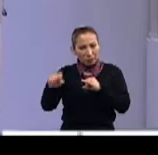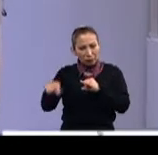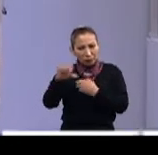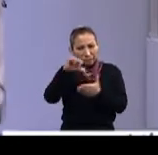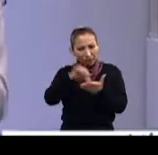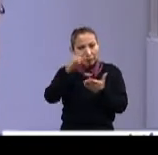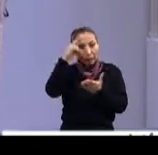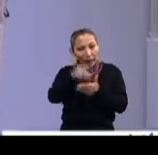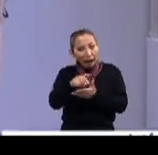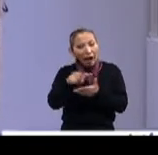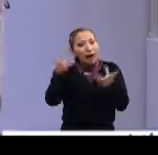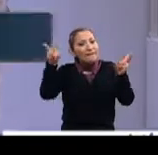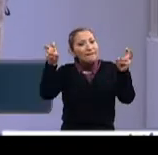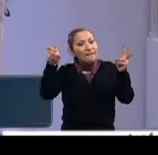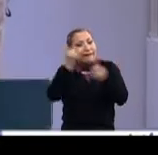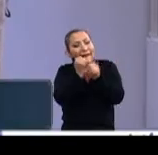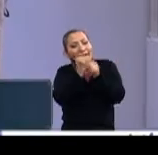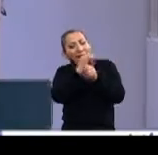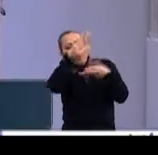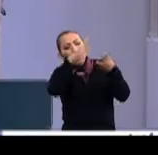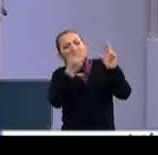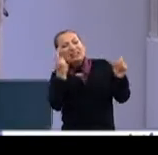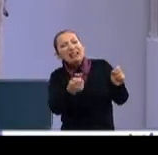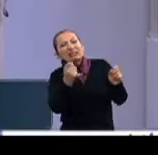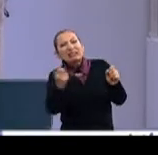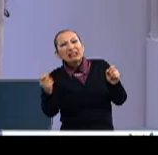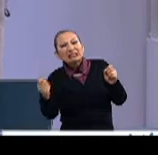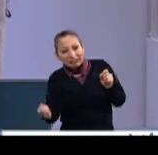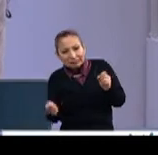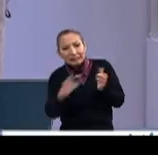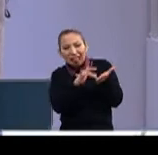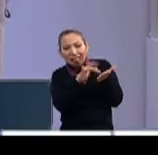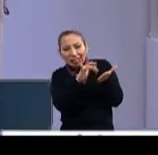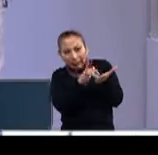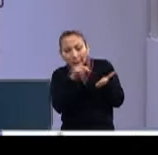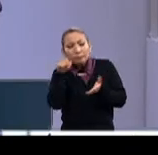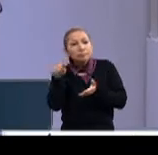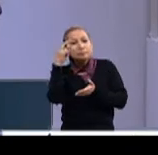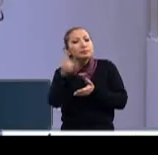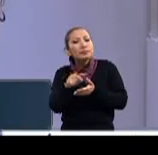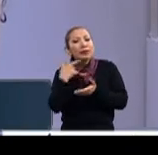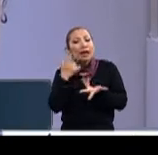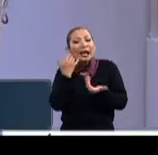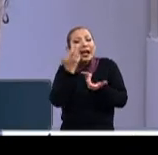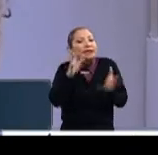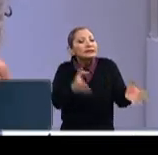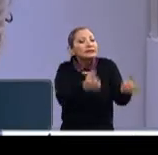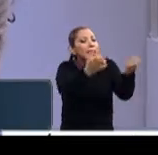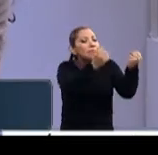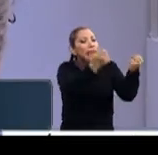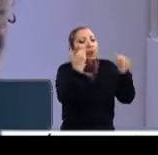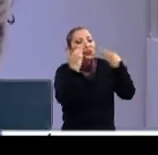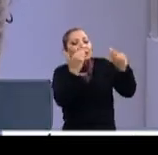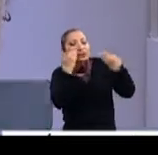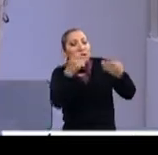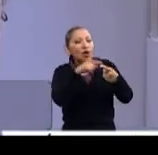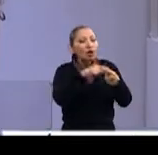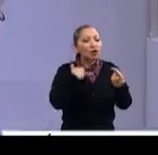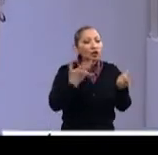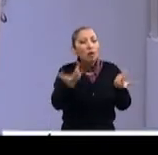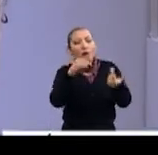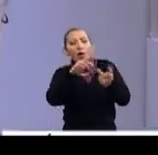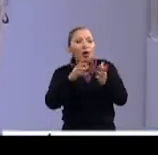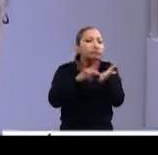un centro sobre estudios de la Revolución Mexicana fue tratar de recuperar los testimonios,